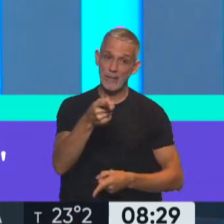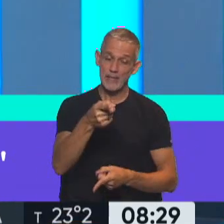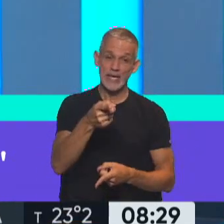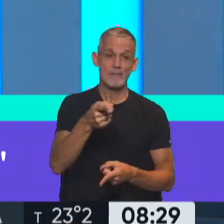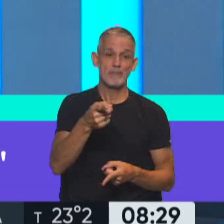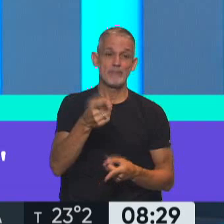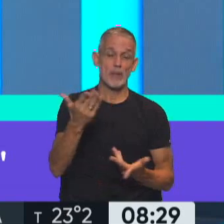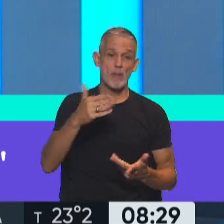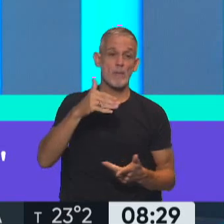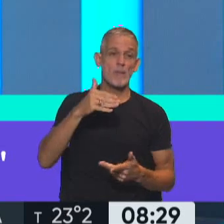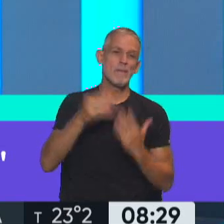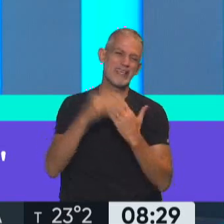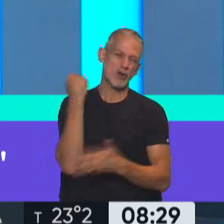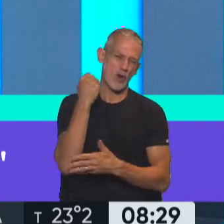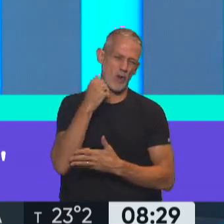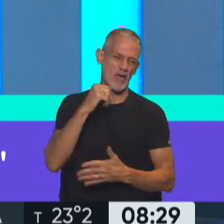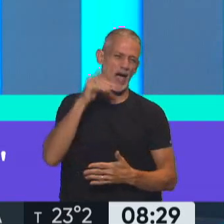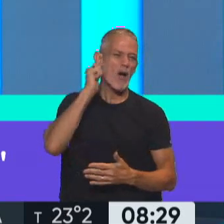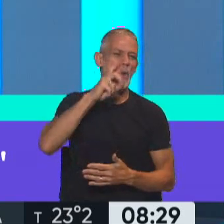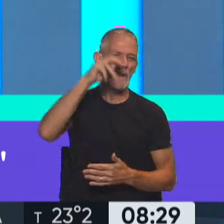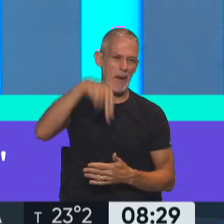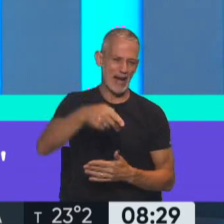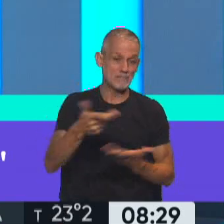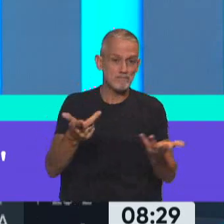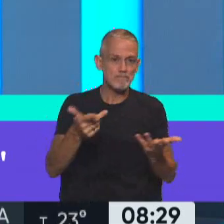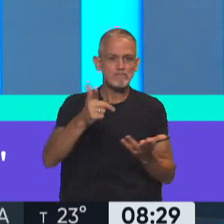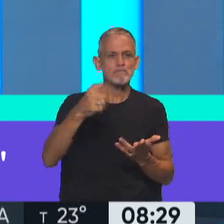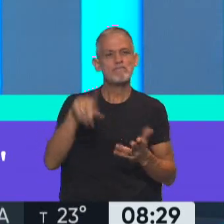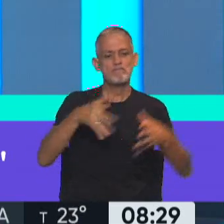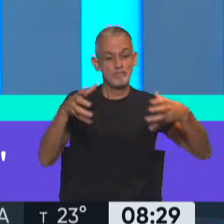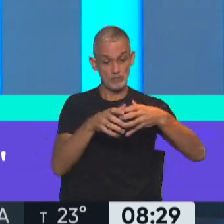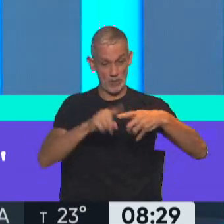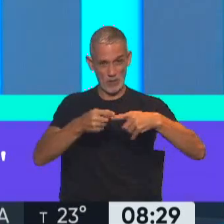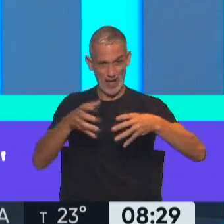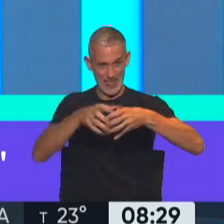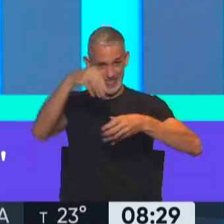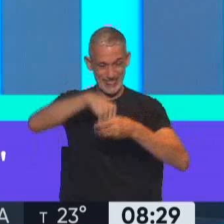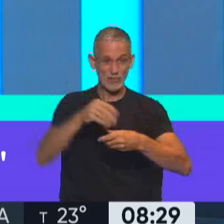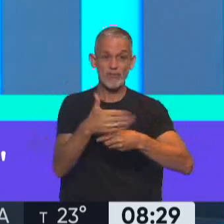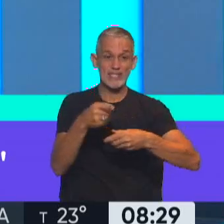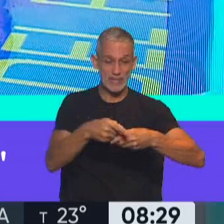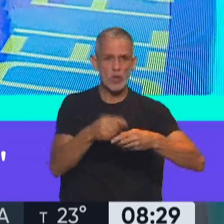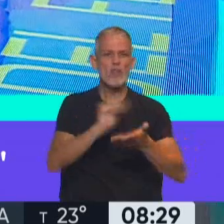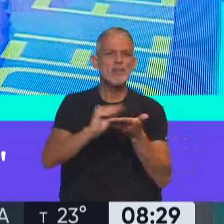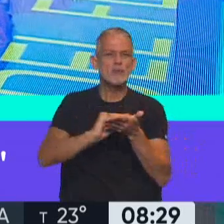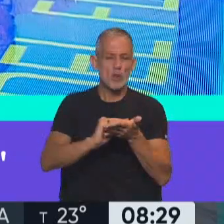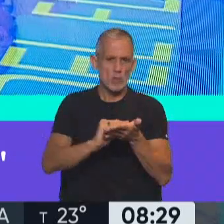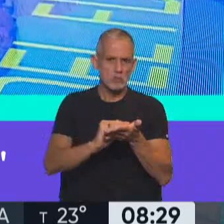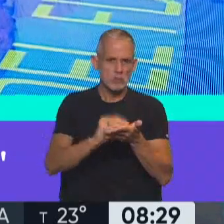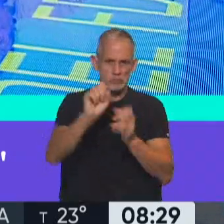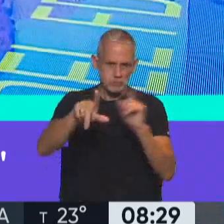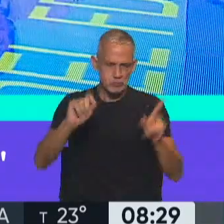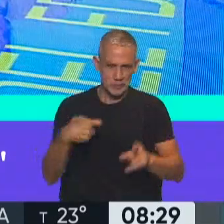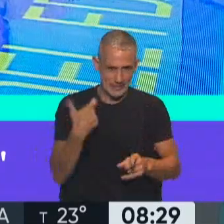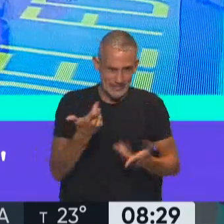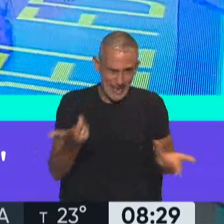ante Martín Guzmán. Yo creo que tenemos dentro del bloque diputados que pertenecen a movimientos Sí, sí,